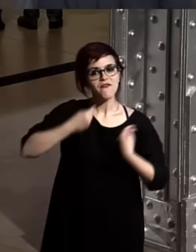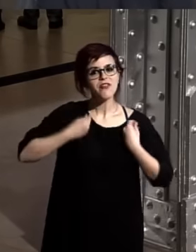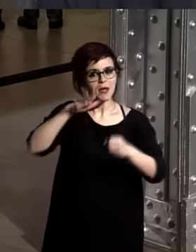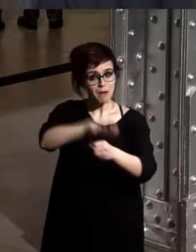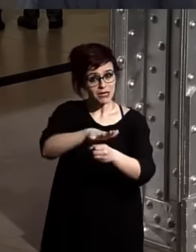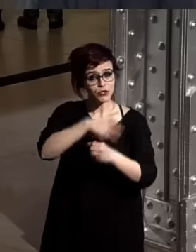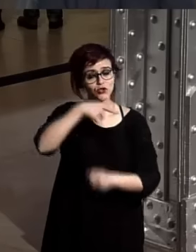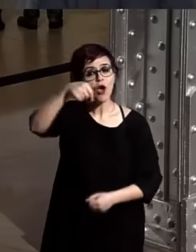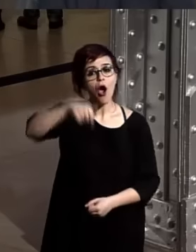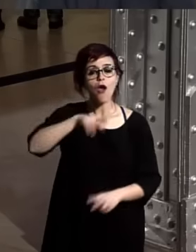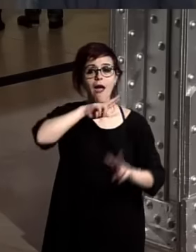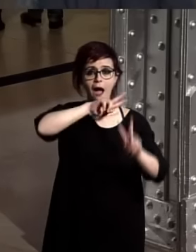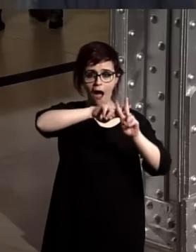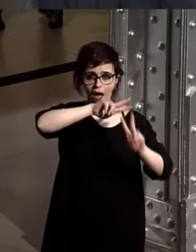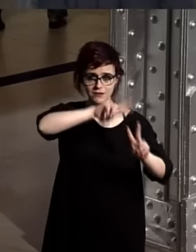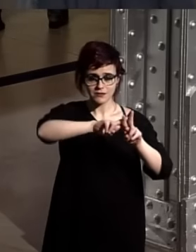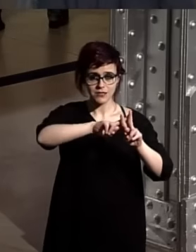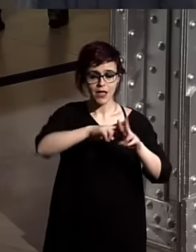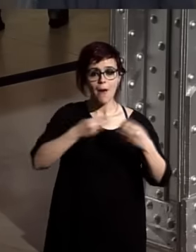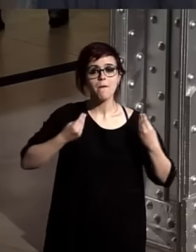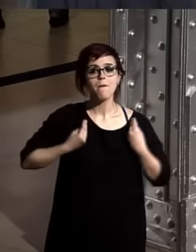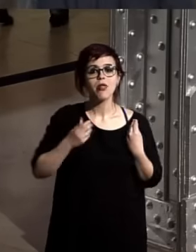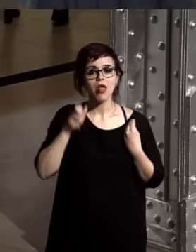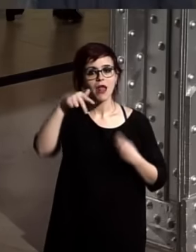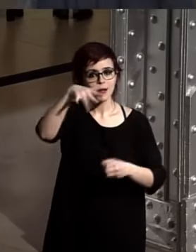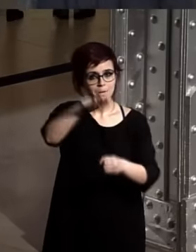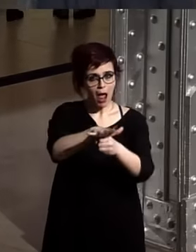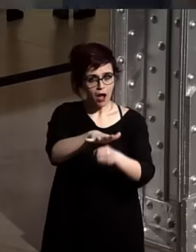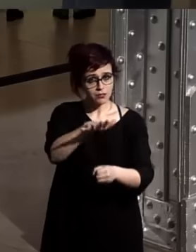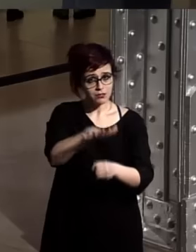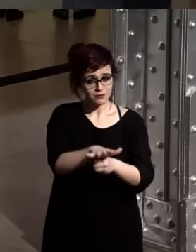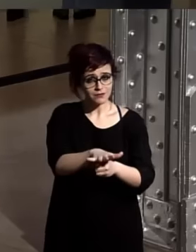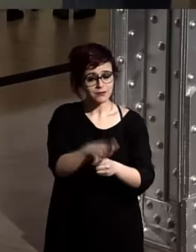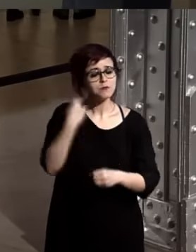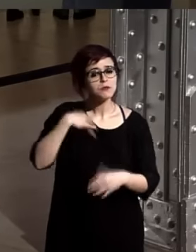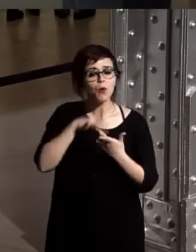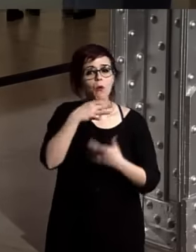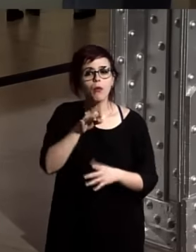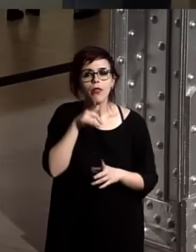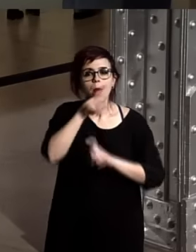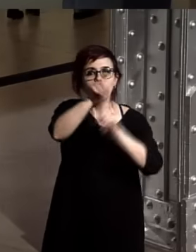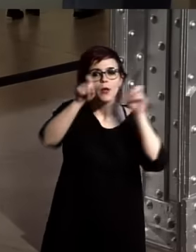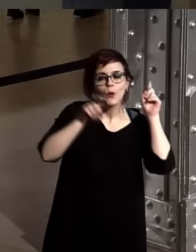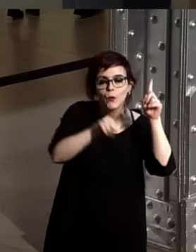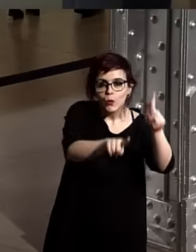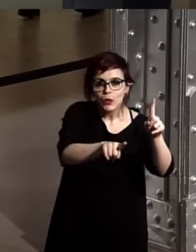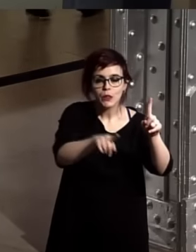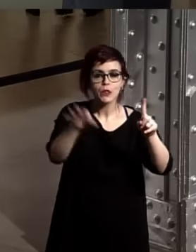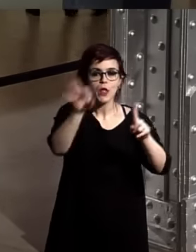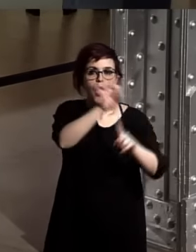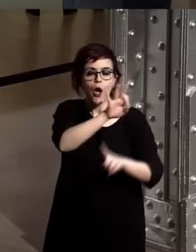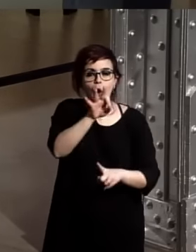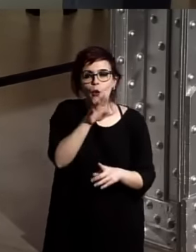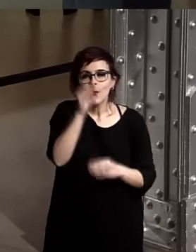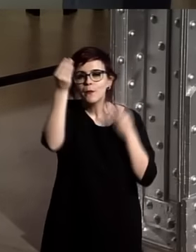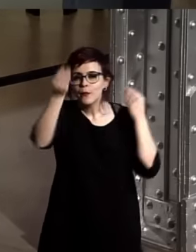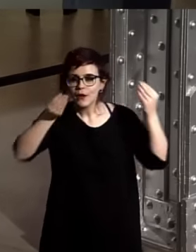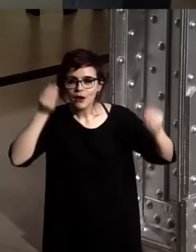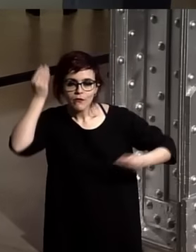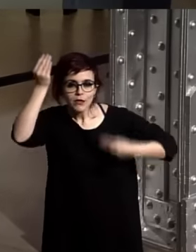hashtag es vida en martes y podéis enviar cuestiones podéis enviar las las preguntas las